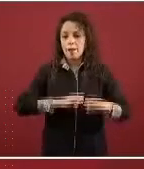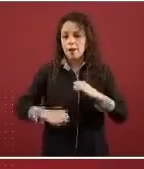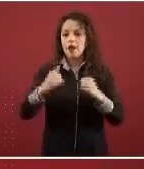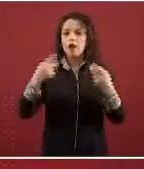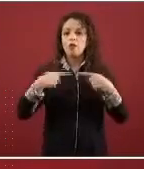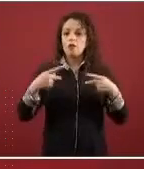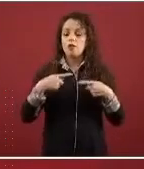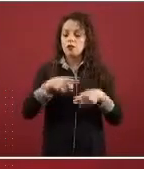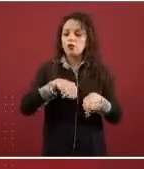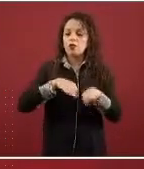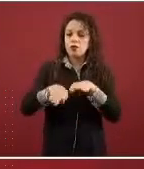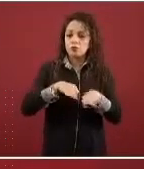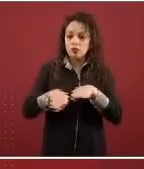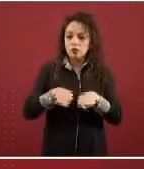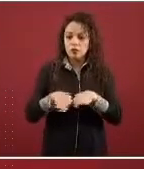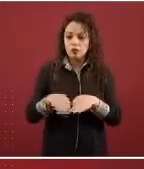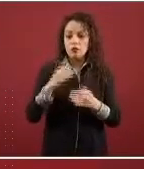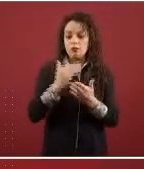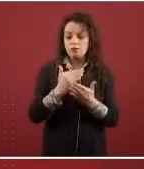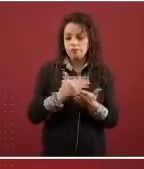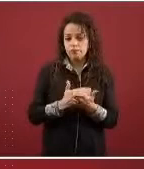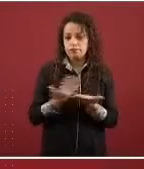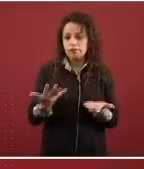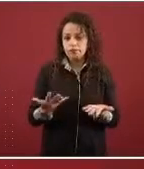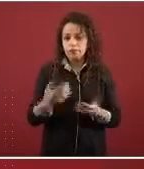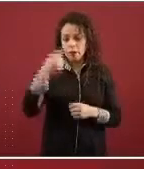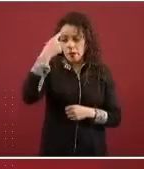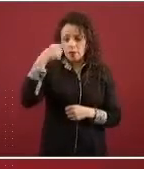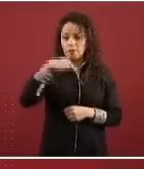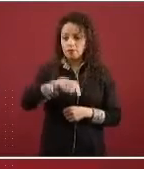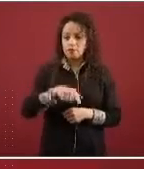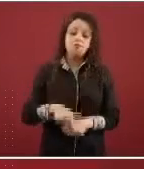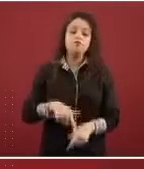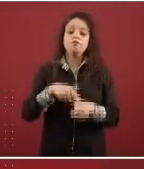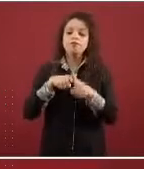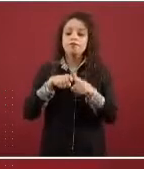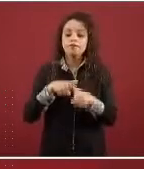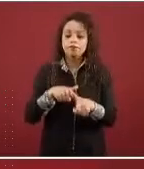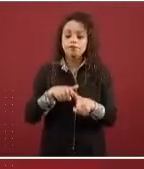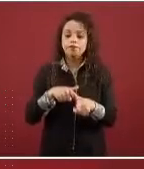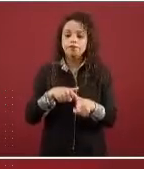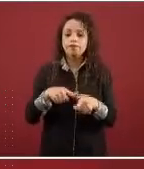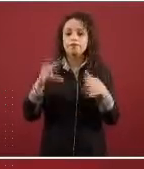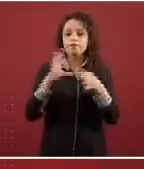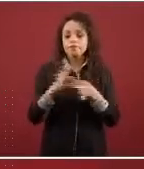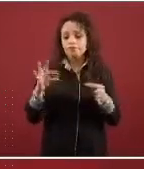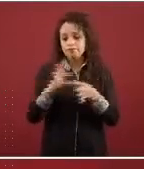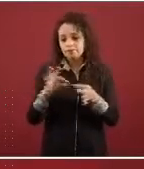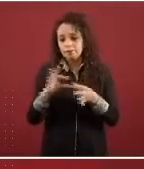vigencia de la declaratoria, estableciendo comunicación permanente con sus representaciones.